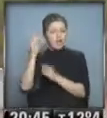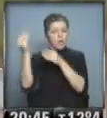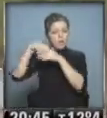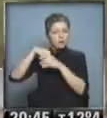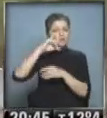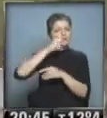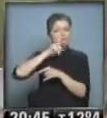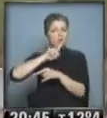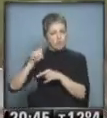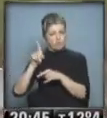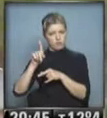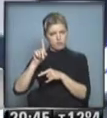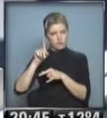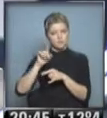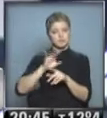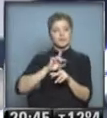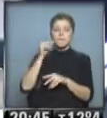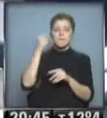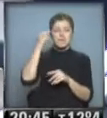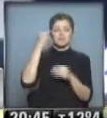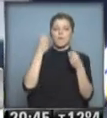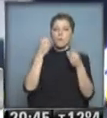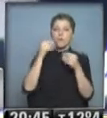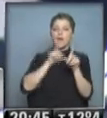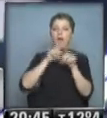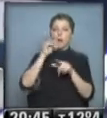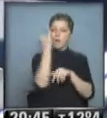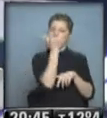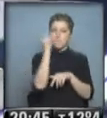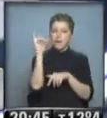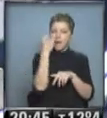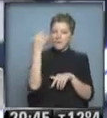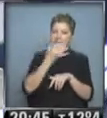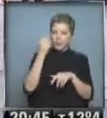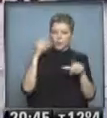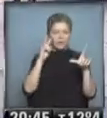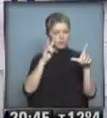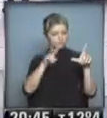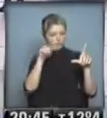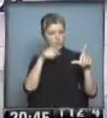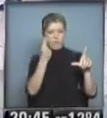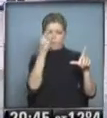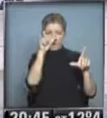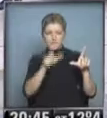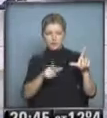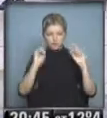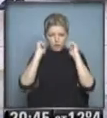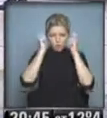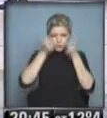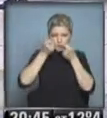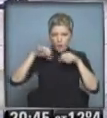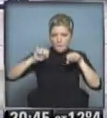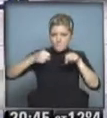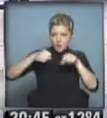gente dicen las sospechas surgen a partir de imágenes de las cámaras de seguridad de la policía federal donde se ve a un hombre camuflado sobre una moto y